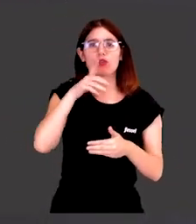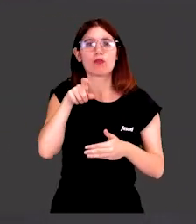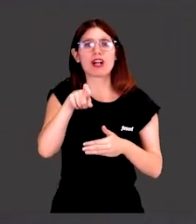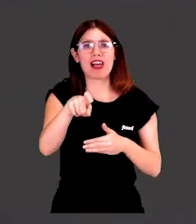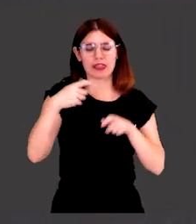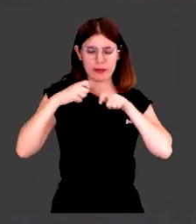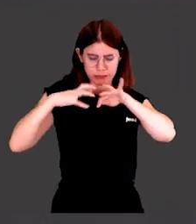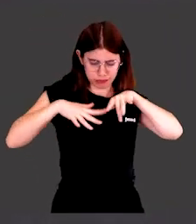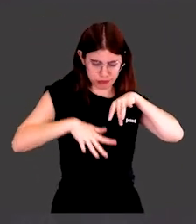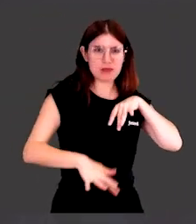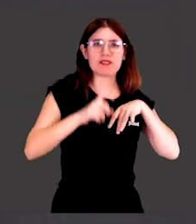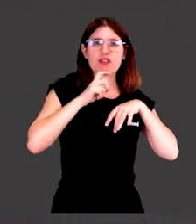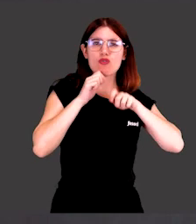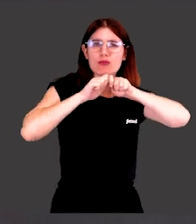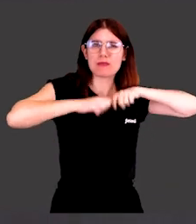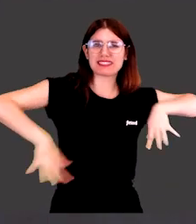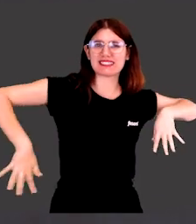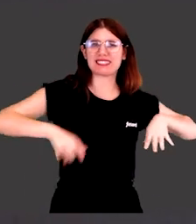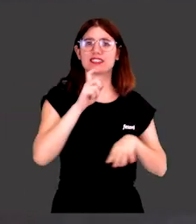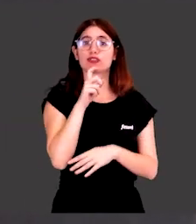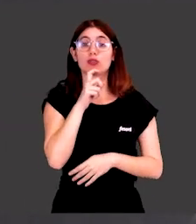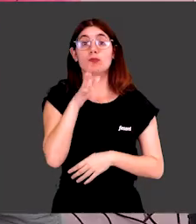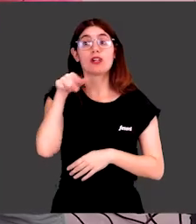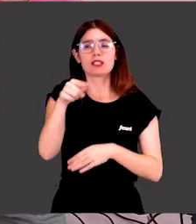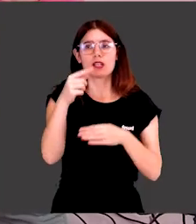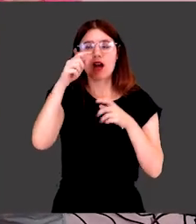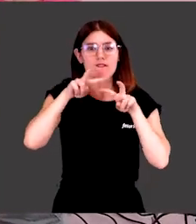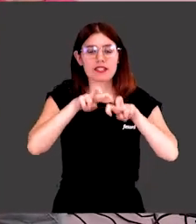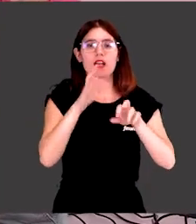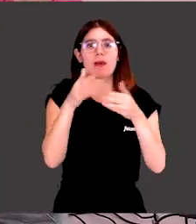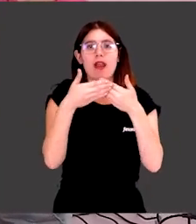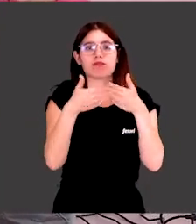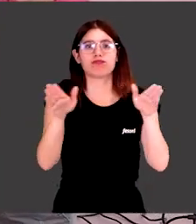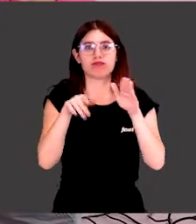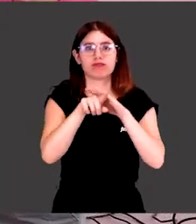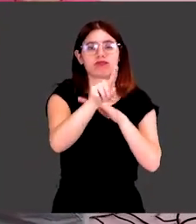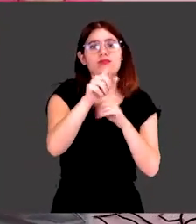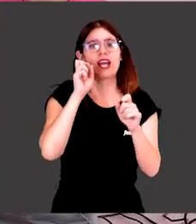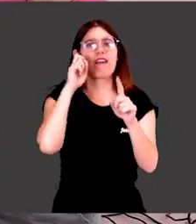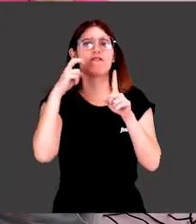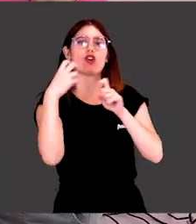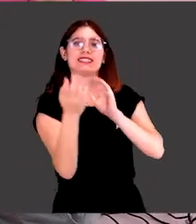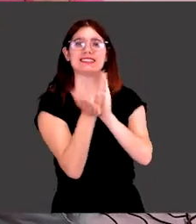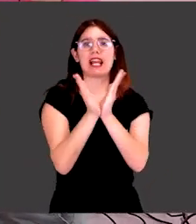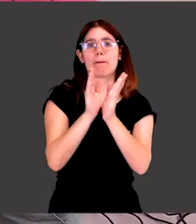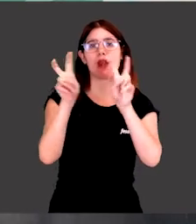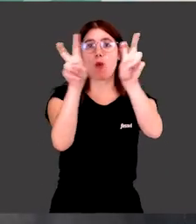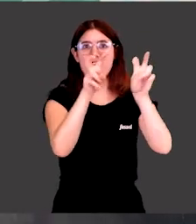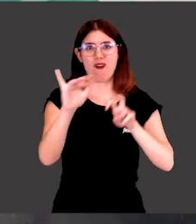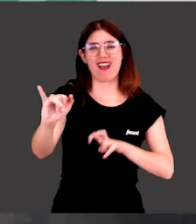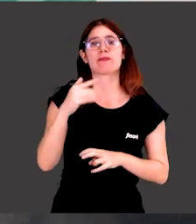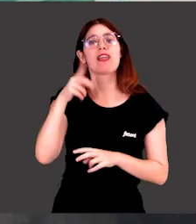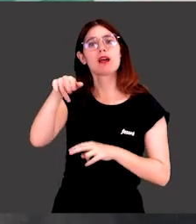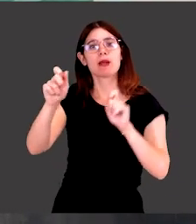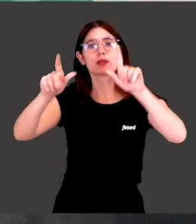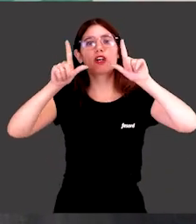se extiende el cáncer a otros órganos y forma metástasis, abriendo el camino para el desarrollo de nuevos enfoques terapéuticos. Y